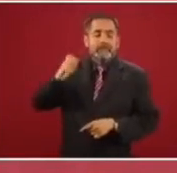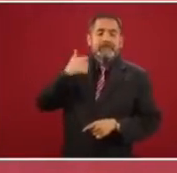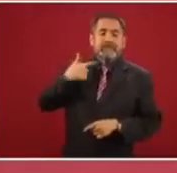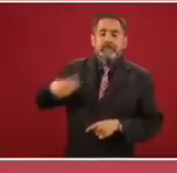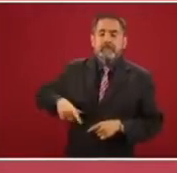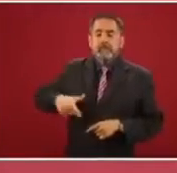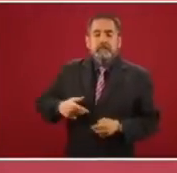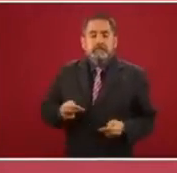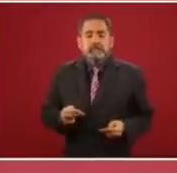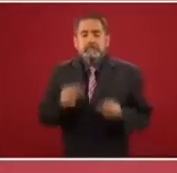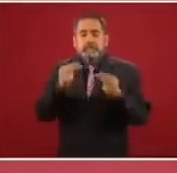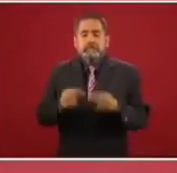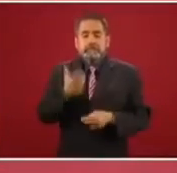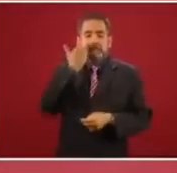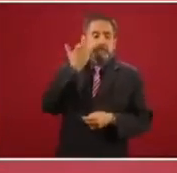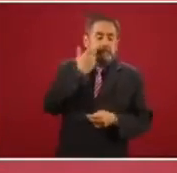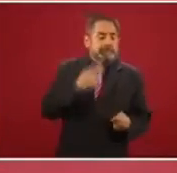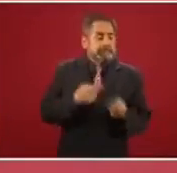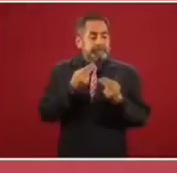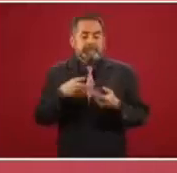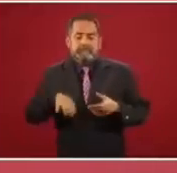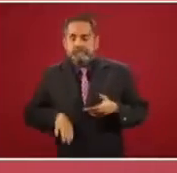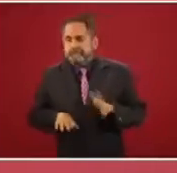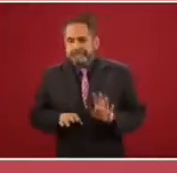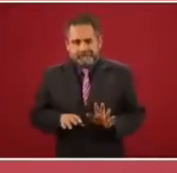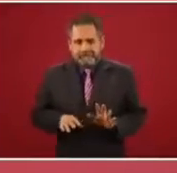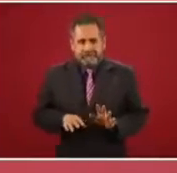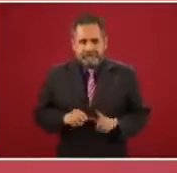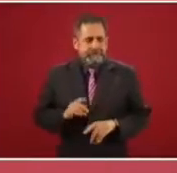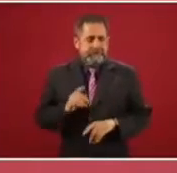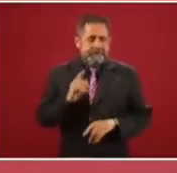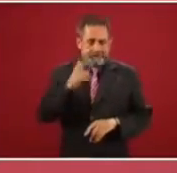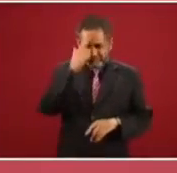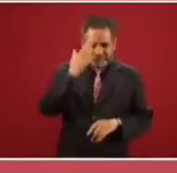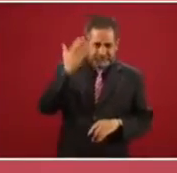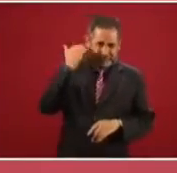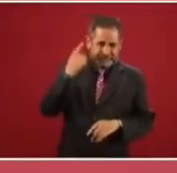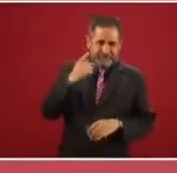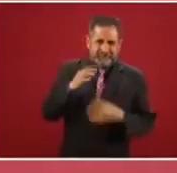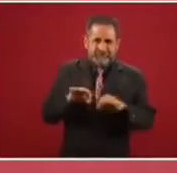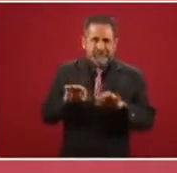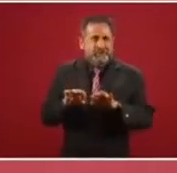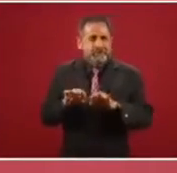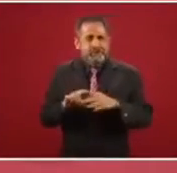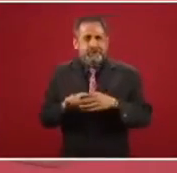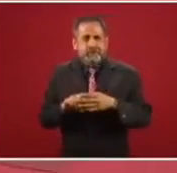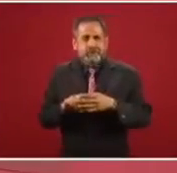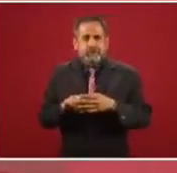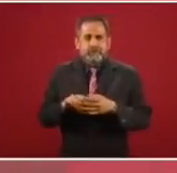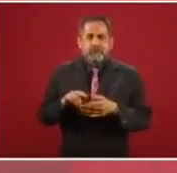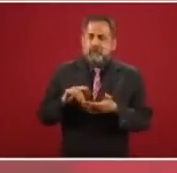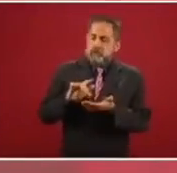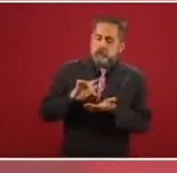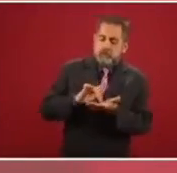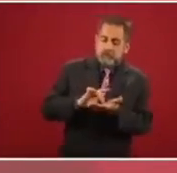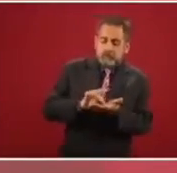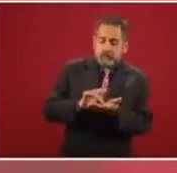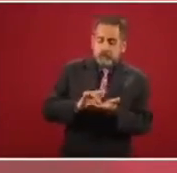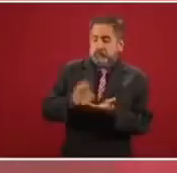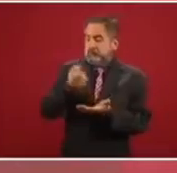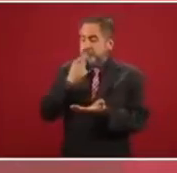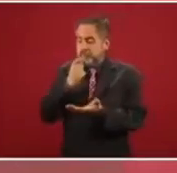de darle más importancia a la medicina curativa que a la